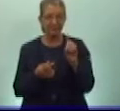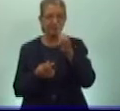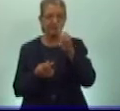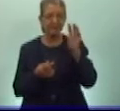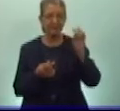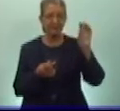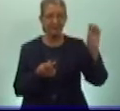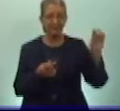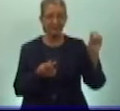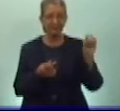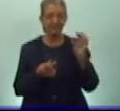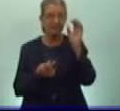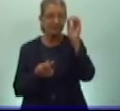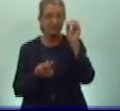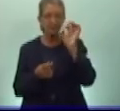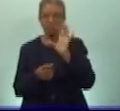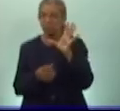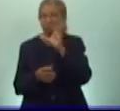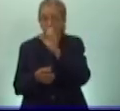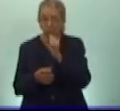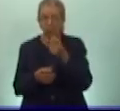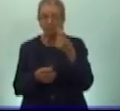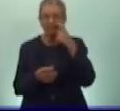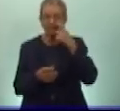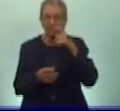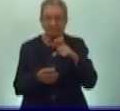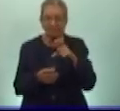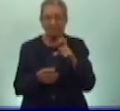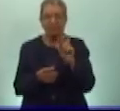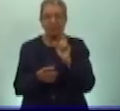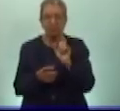los números que hemos mencionado precisamente